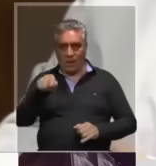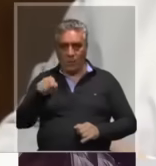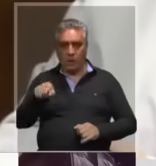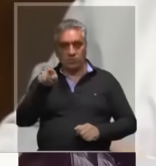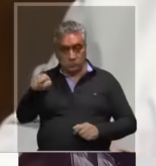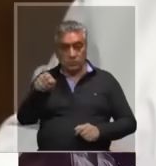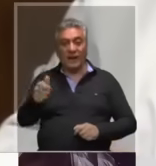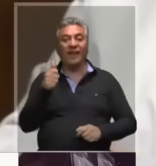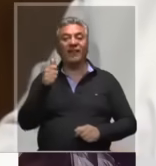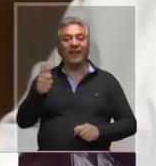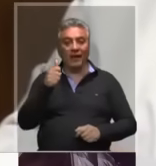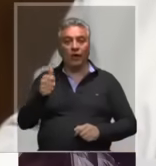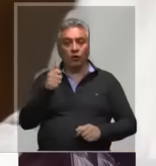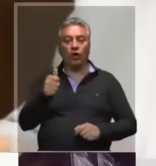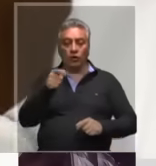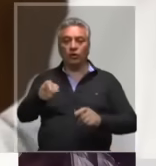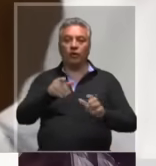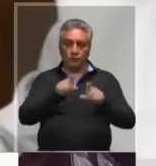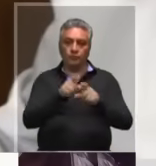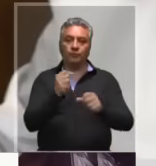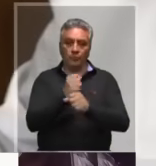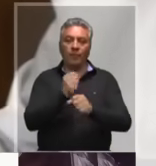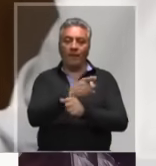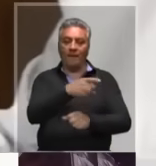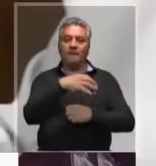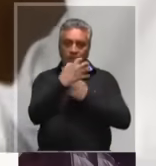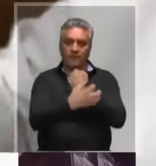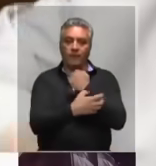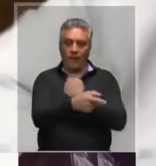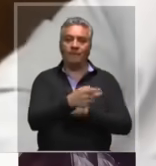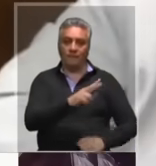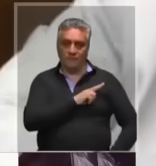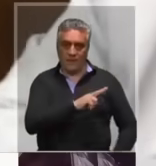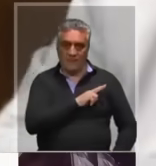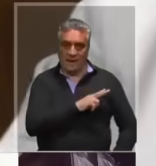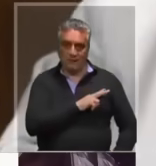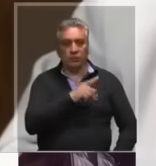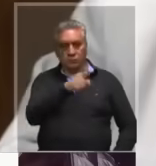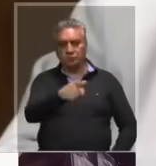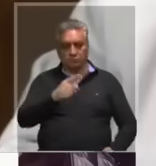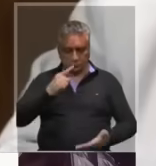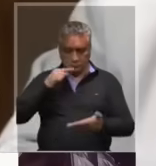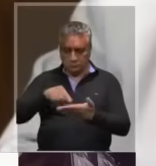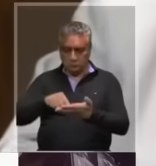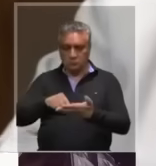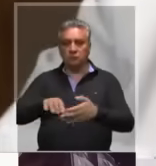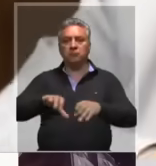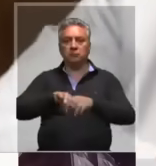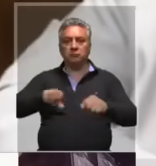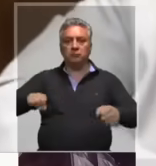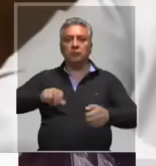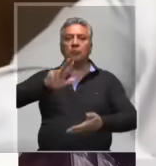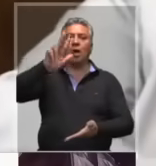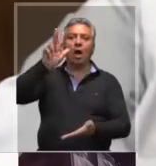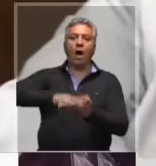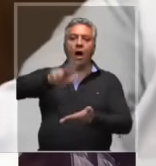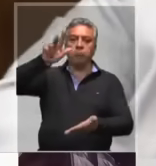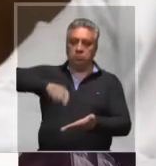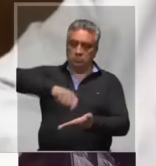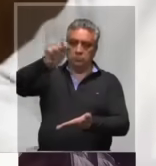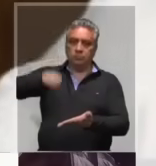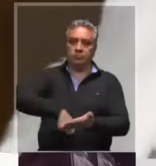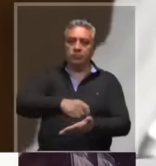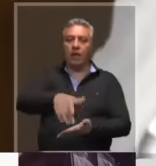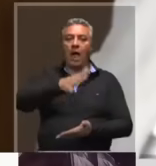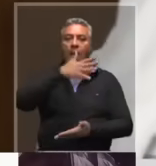ese tiempo de Obras Hidráulicas de la Región de Valparaíso, que resolvió aprobar proyecto Aguas